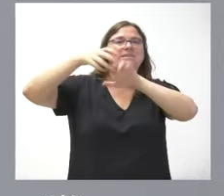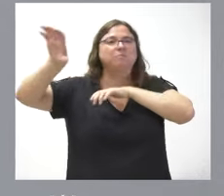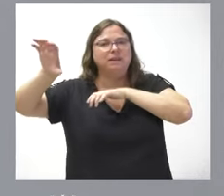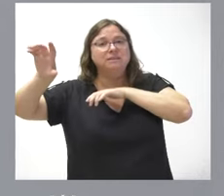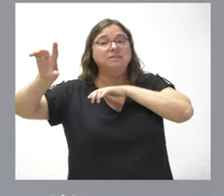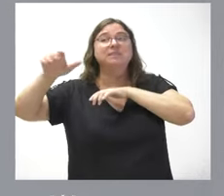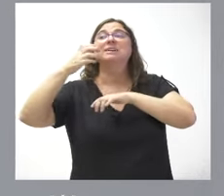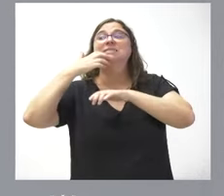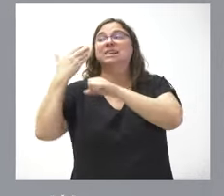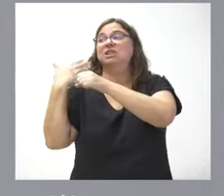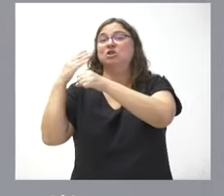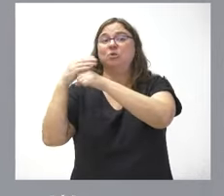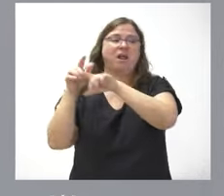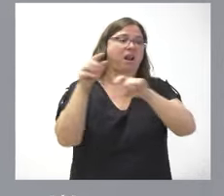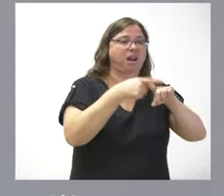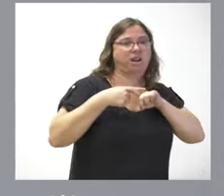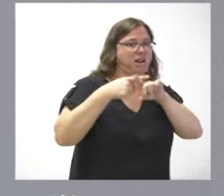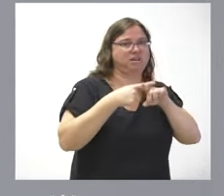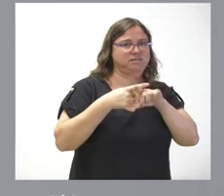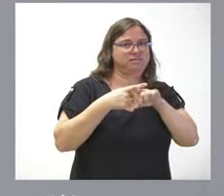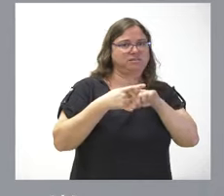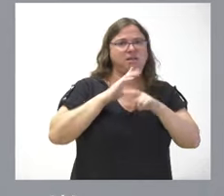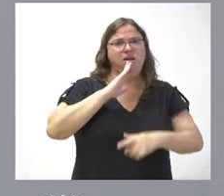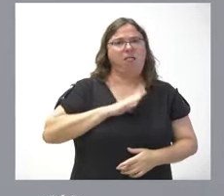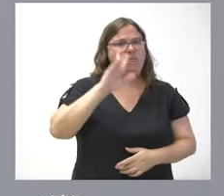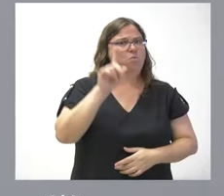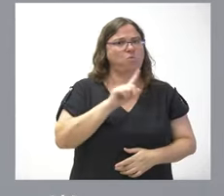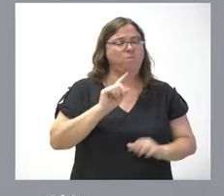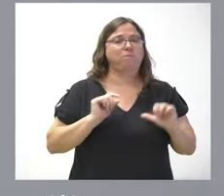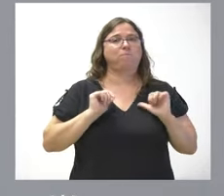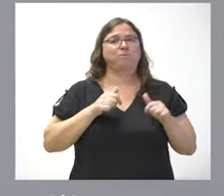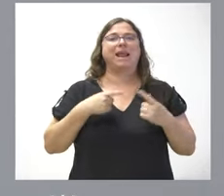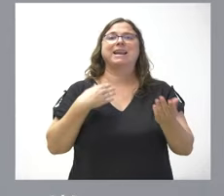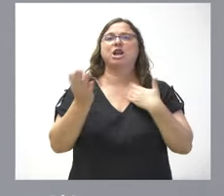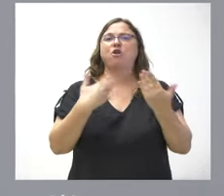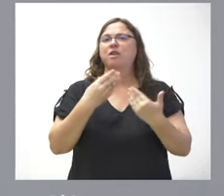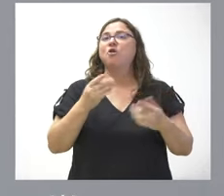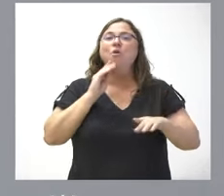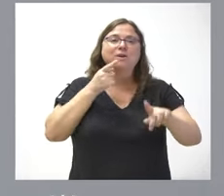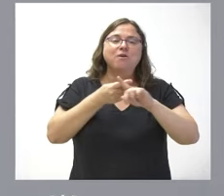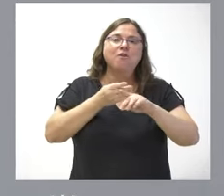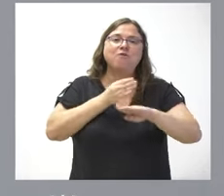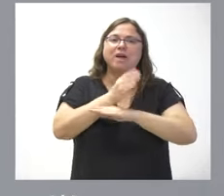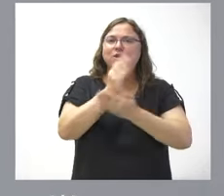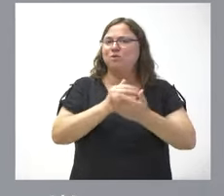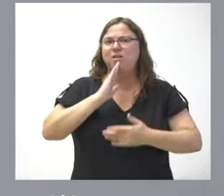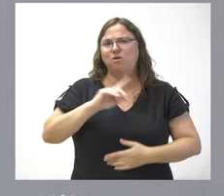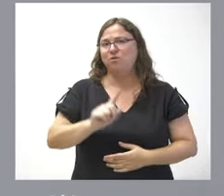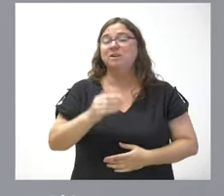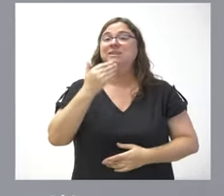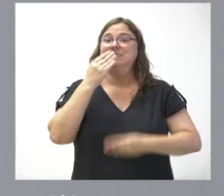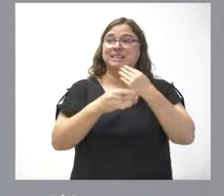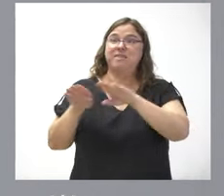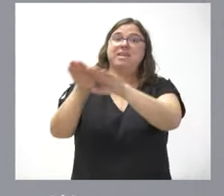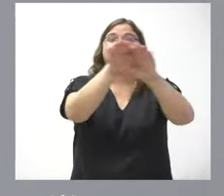sobra se distribuye entre el resto no es el la forma adecuada de Iniciar una negociación para la financiación autonómica porque si esto se va a hacer en condiciones de